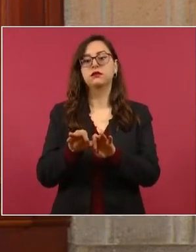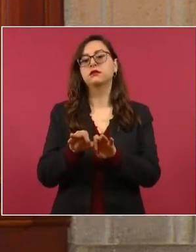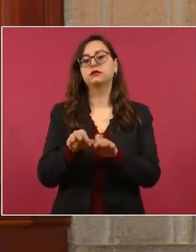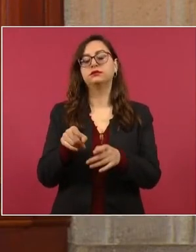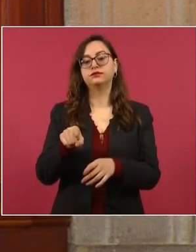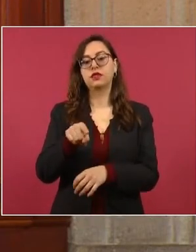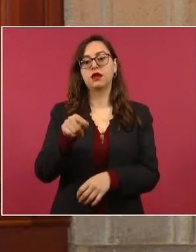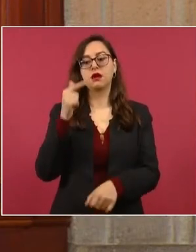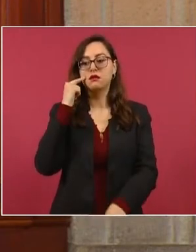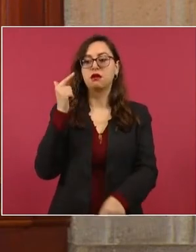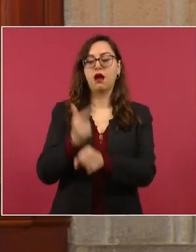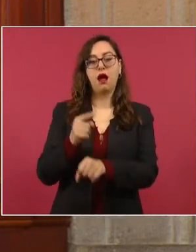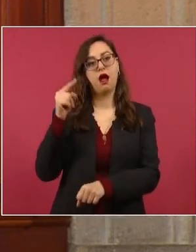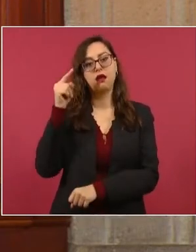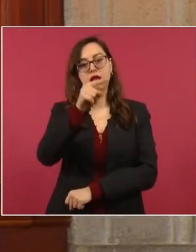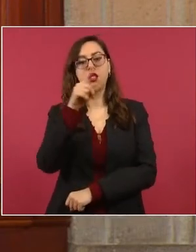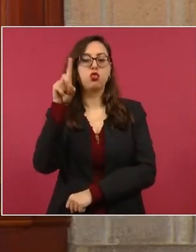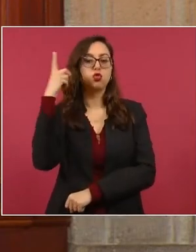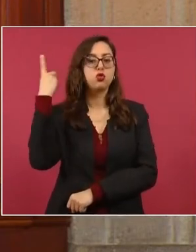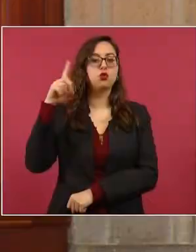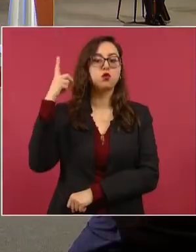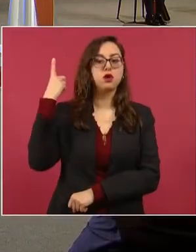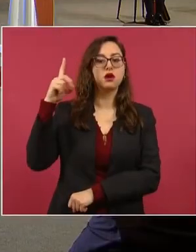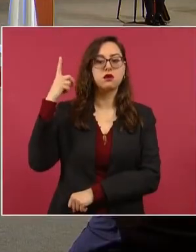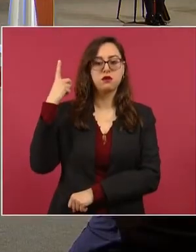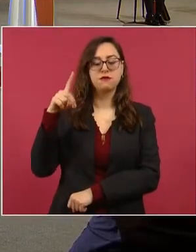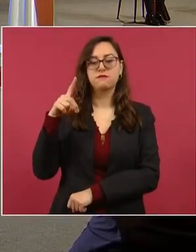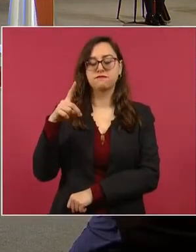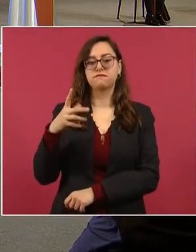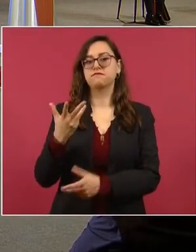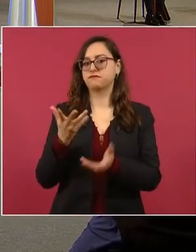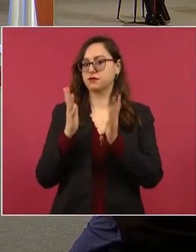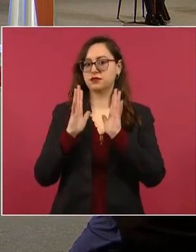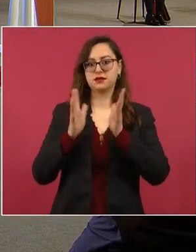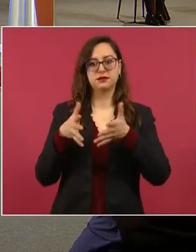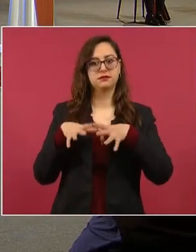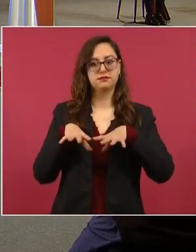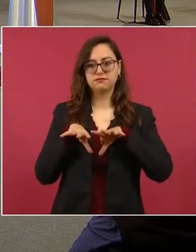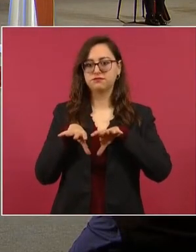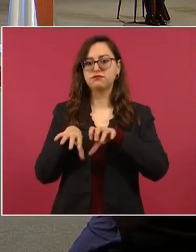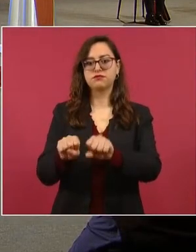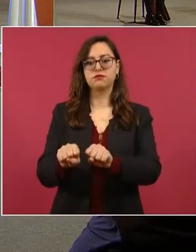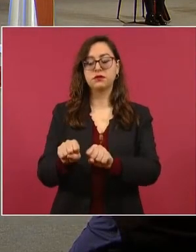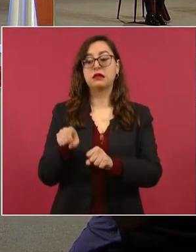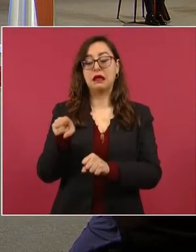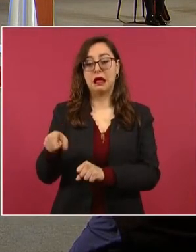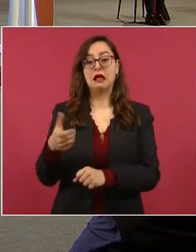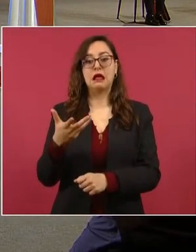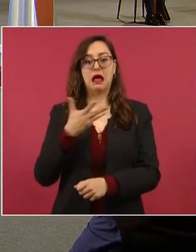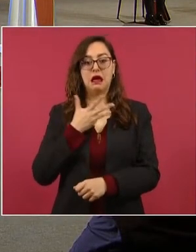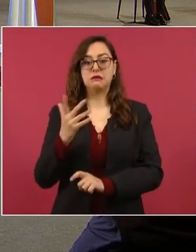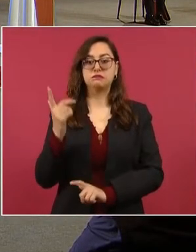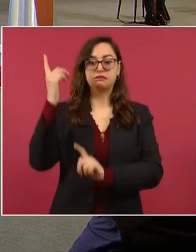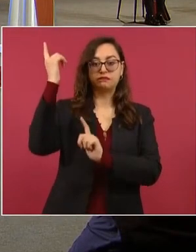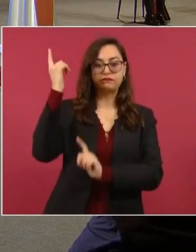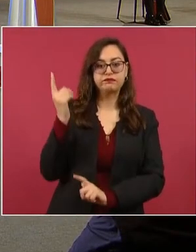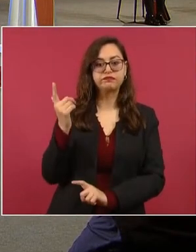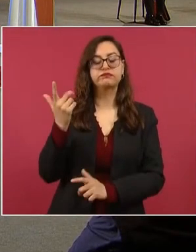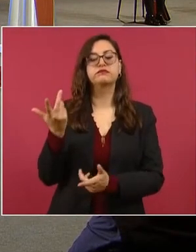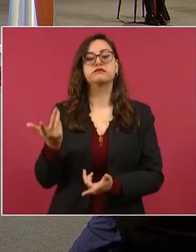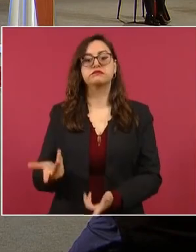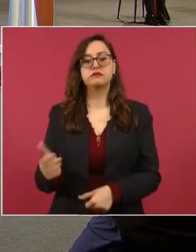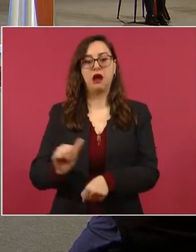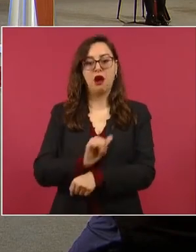de Durango. Sí, ahí se logró su aseguramiento junto con armas largas, cargadores, cartuchos